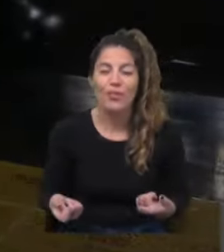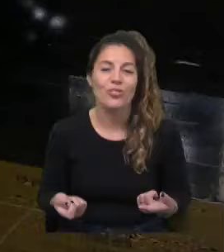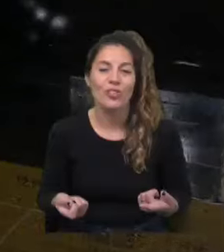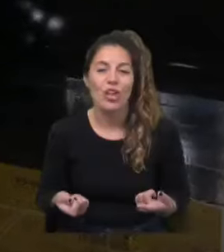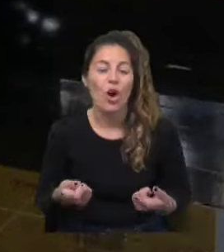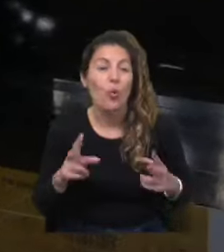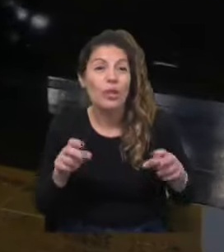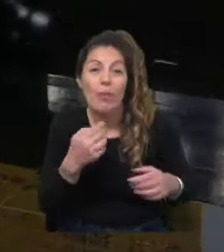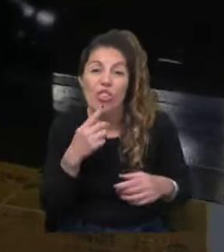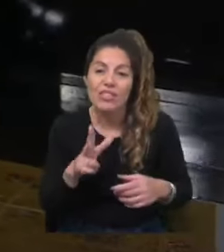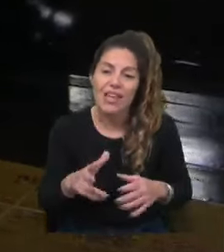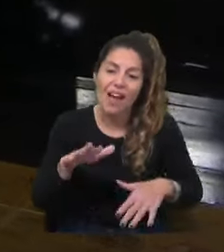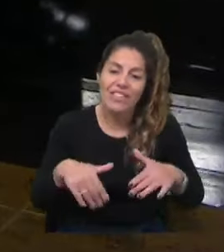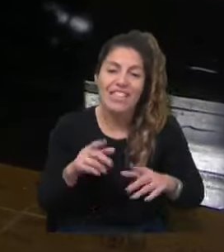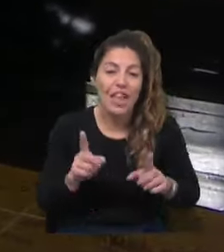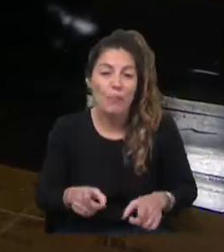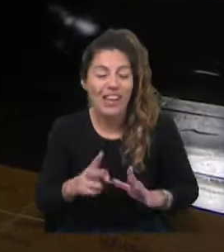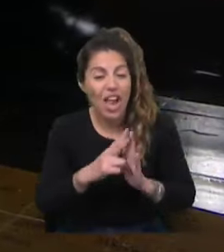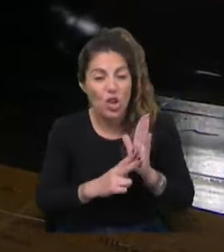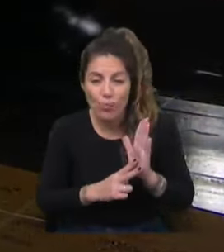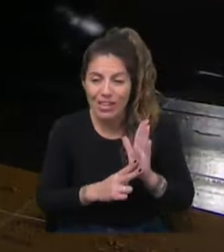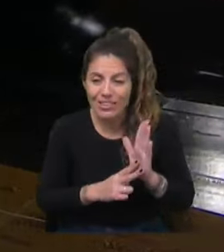que vos decís, bueno, a veces también la normativa